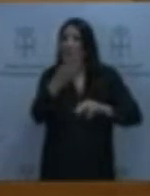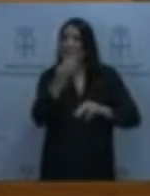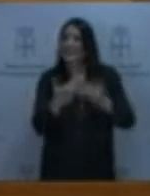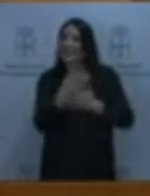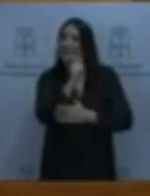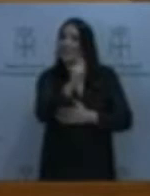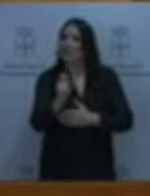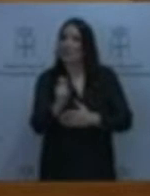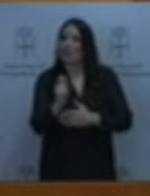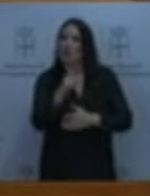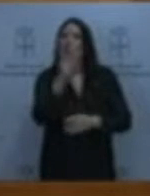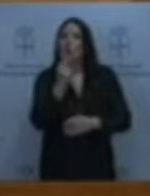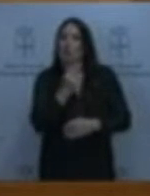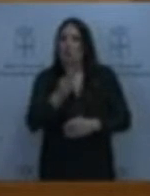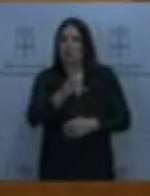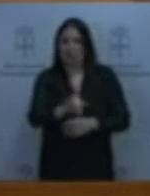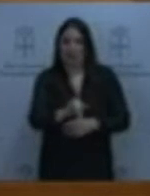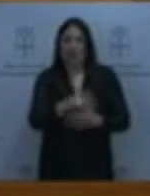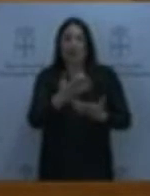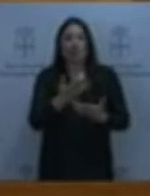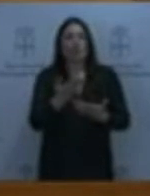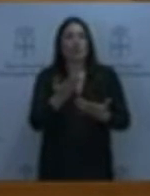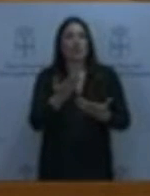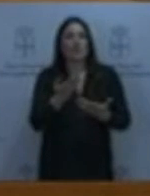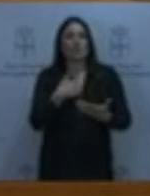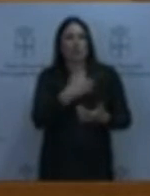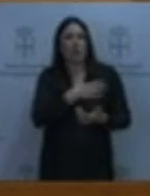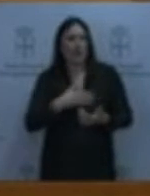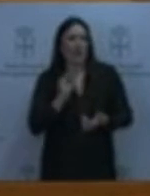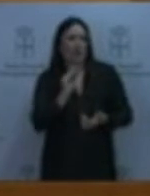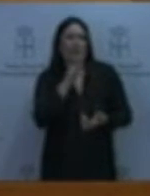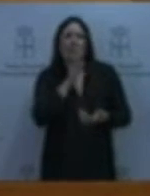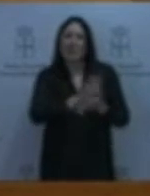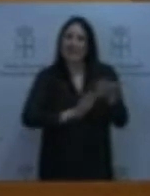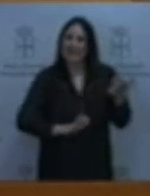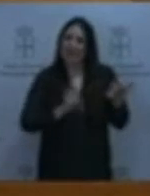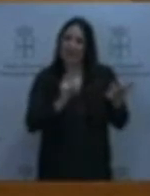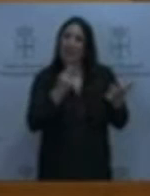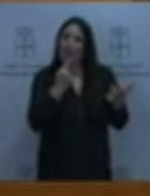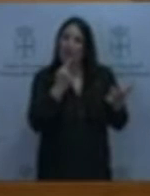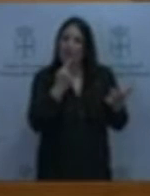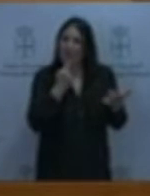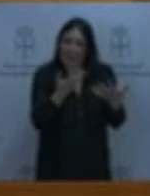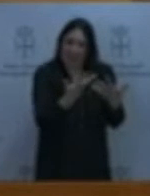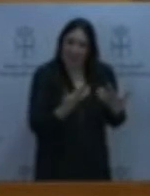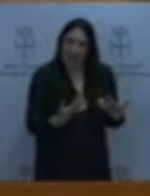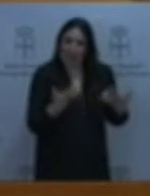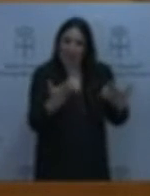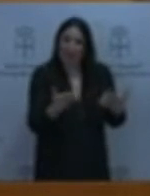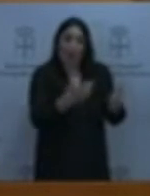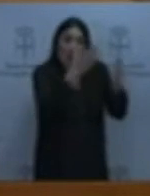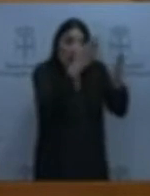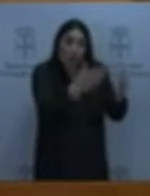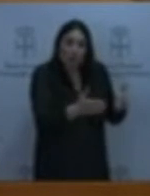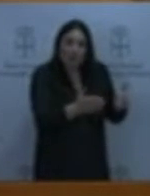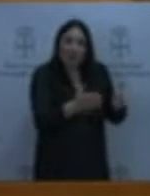antes decía, y además esta era una pregunta que yo le quería hacer, en la sentencia aparece tal cual. Dice que usted reitera la decisión